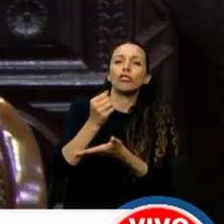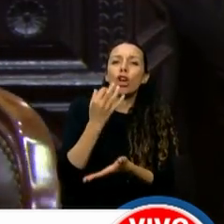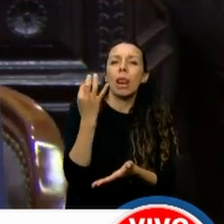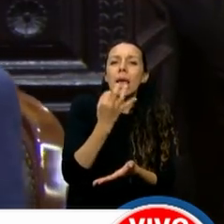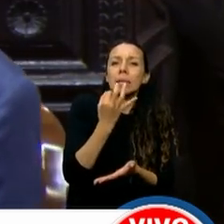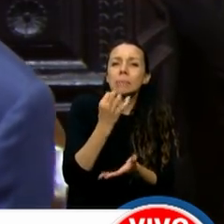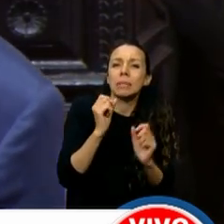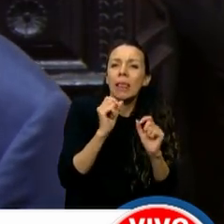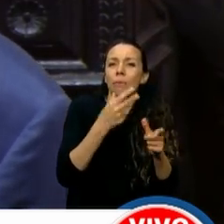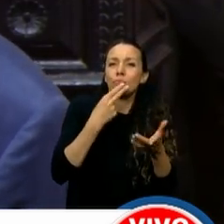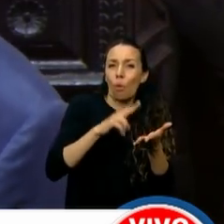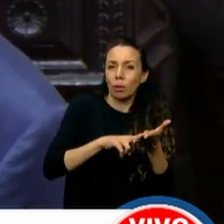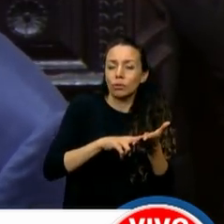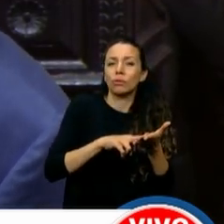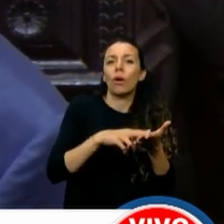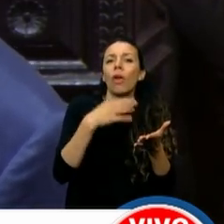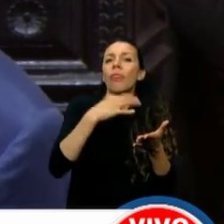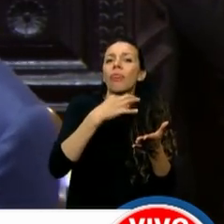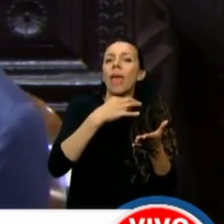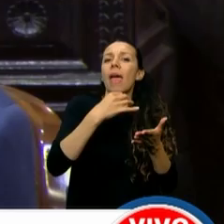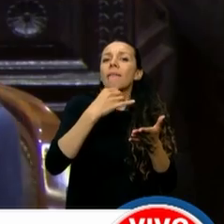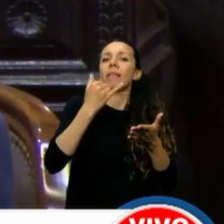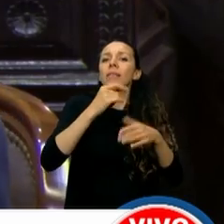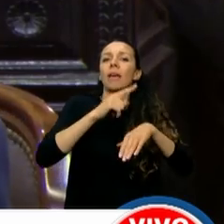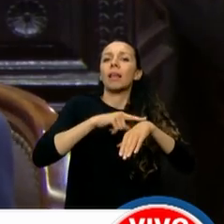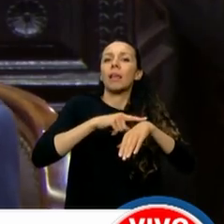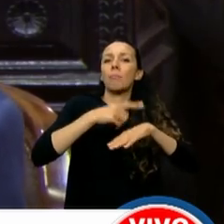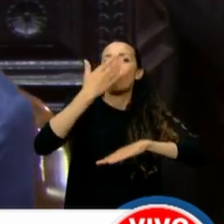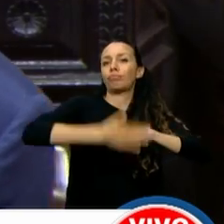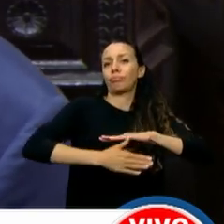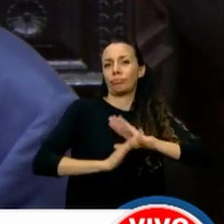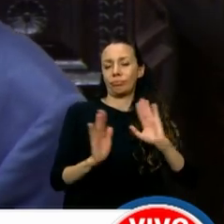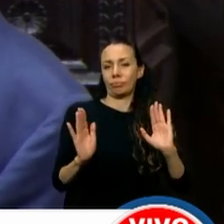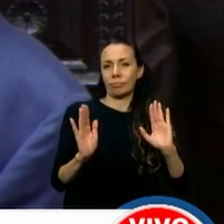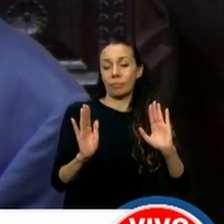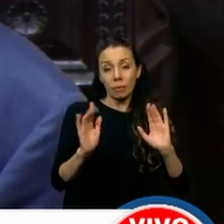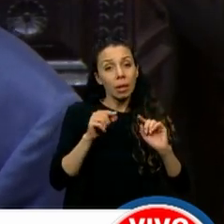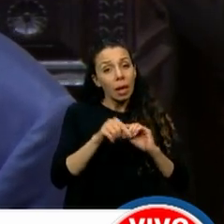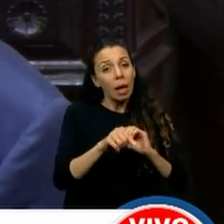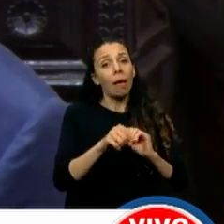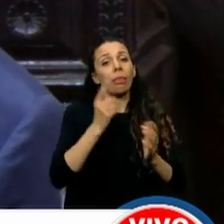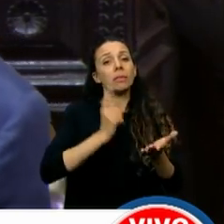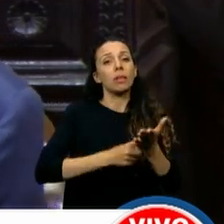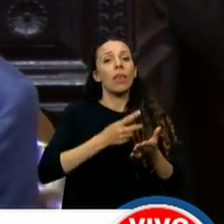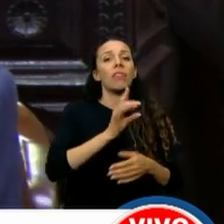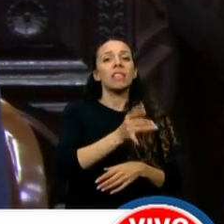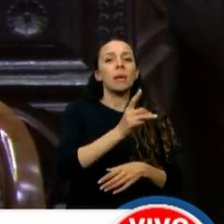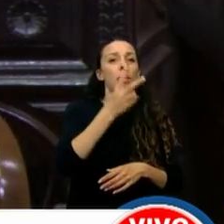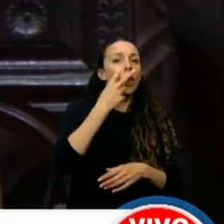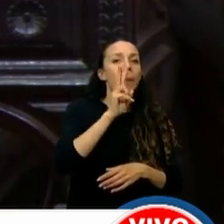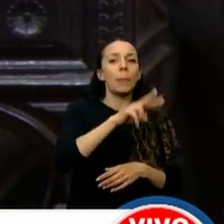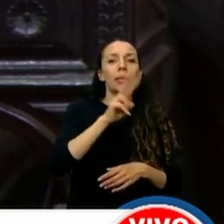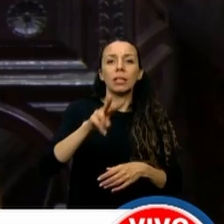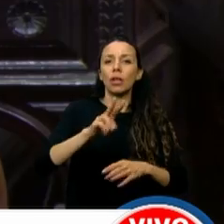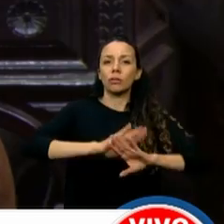impuestos tenían que tener un término y entonces decidieron que en diciembre del 2022 se terminaban